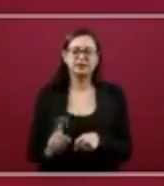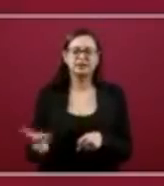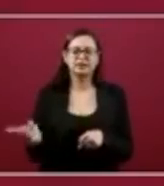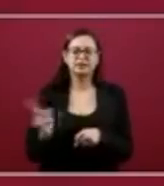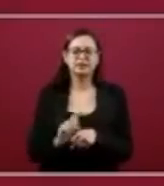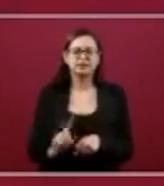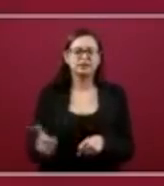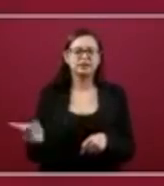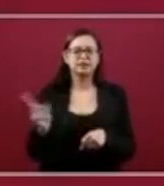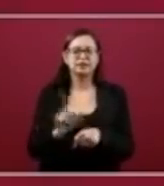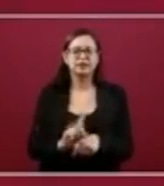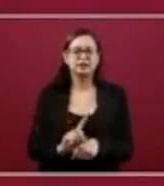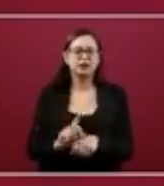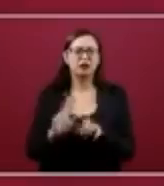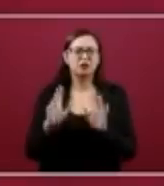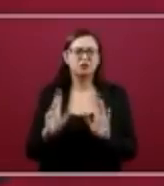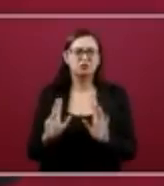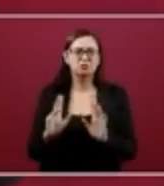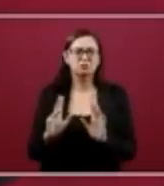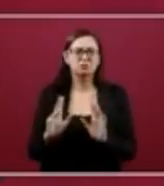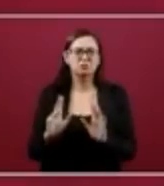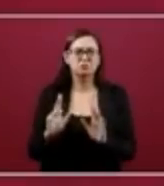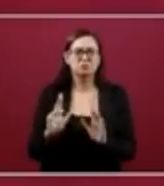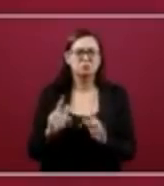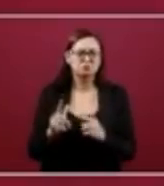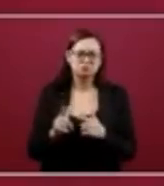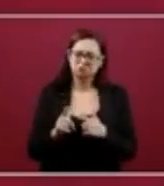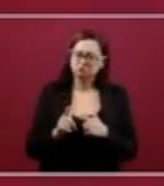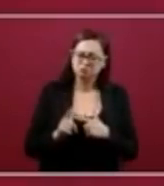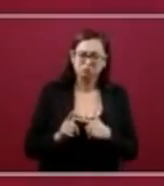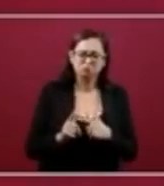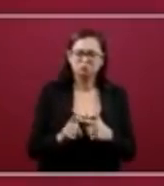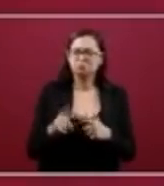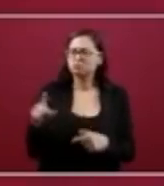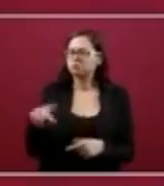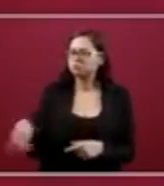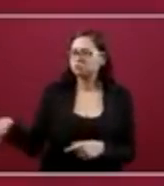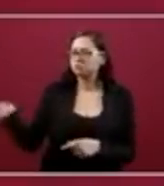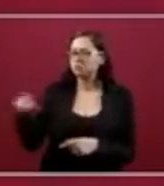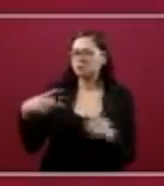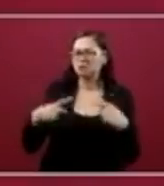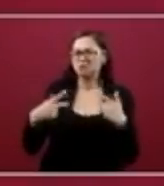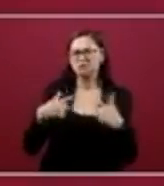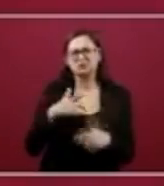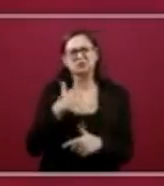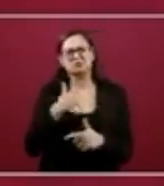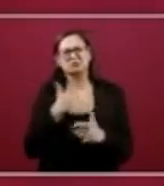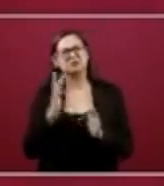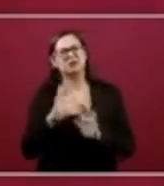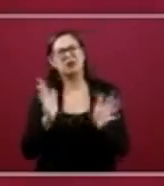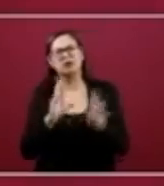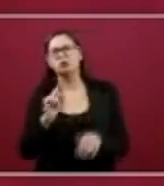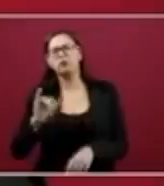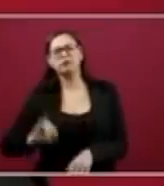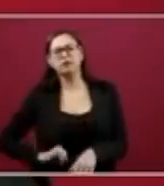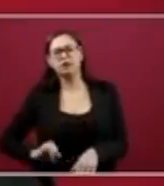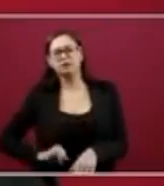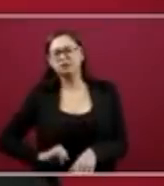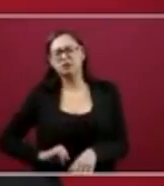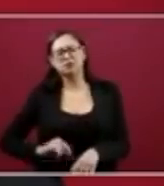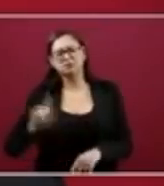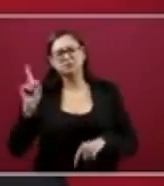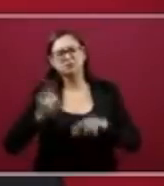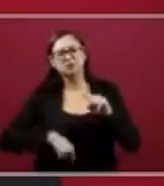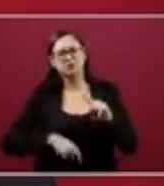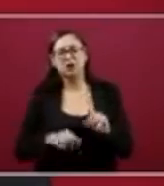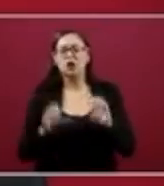los ciudadanos lo decidan o hasta que termine el mandato. Digo